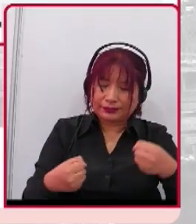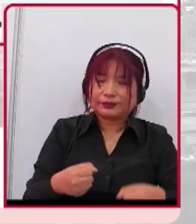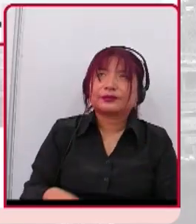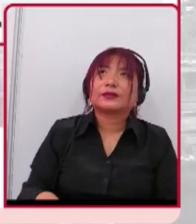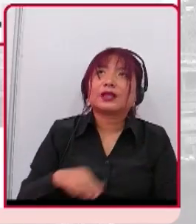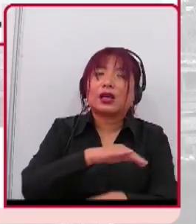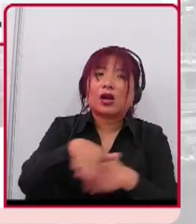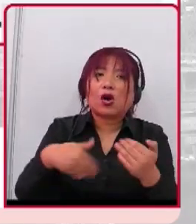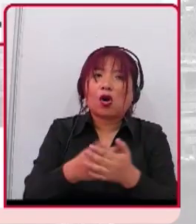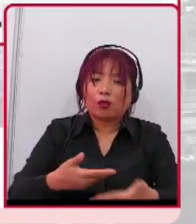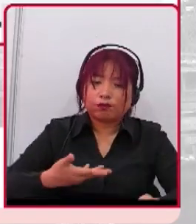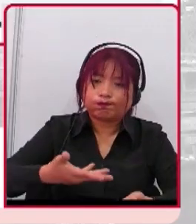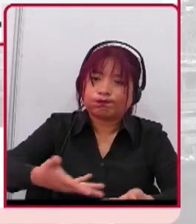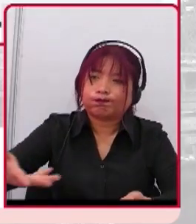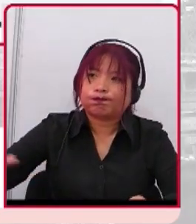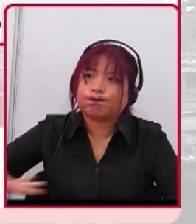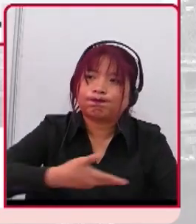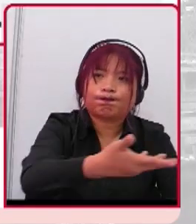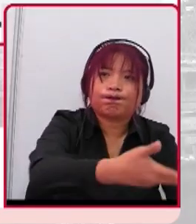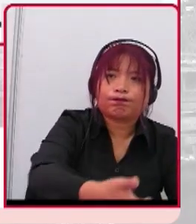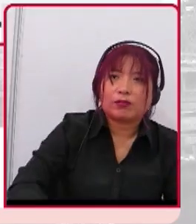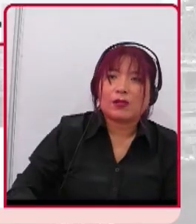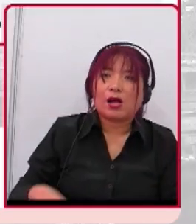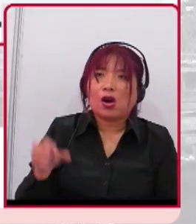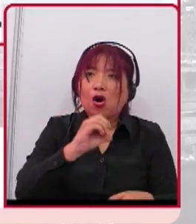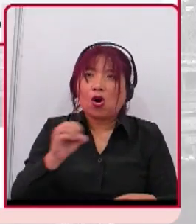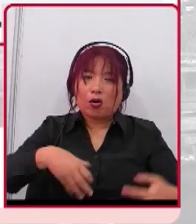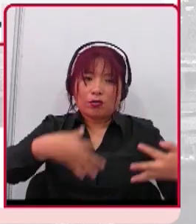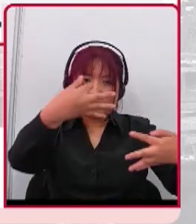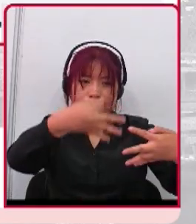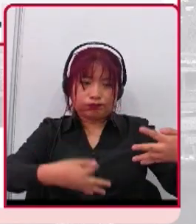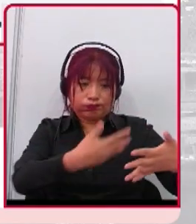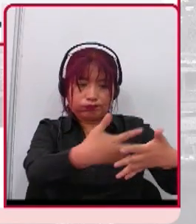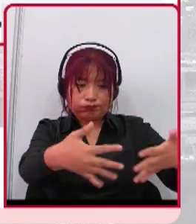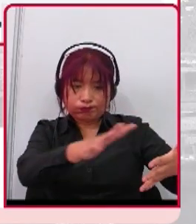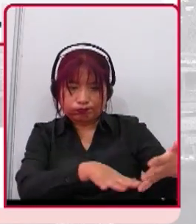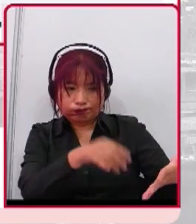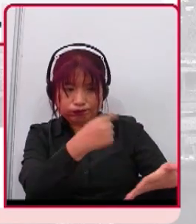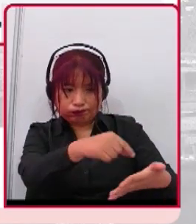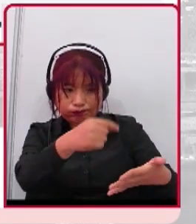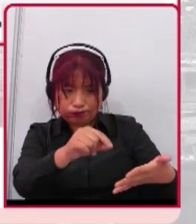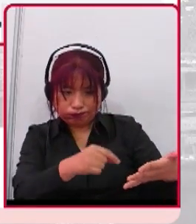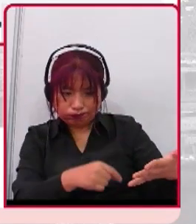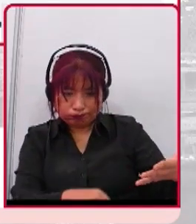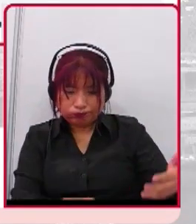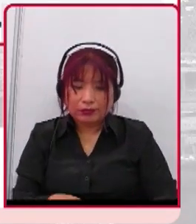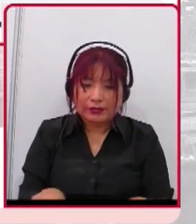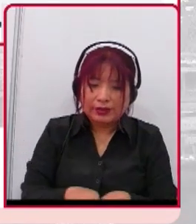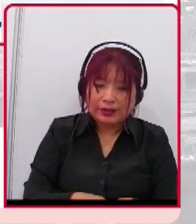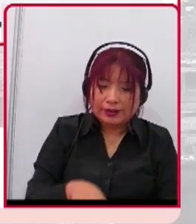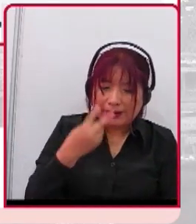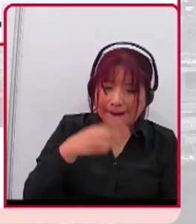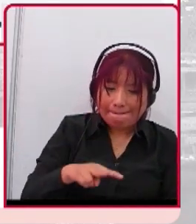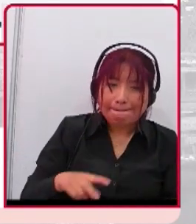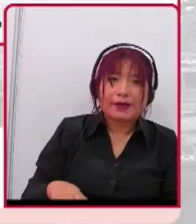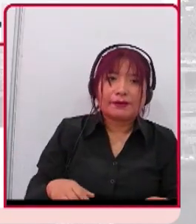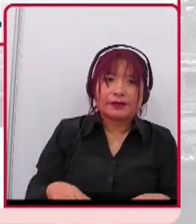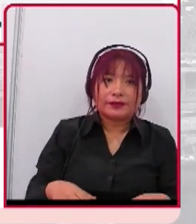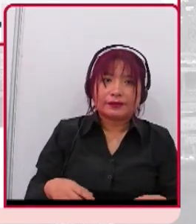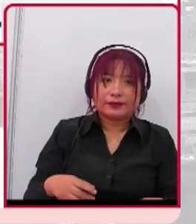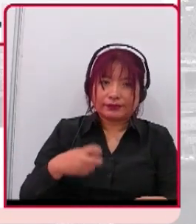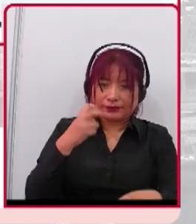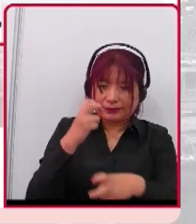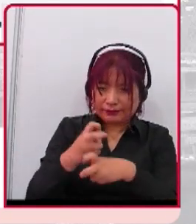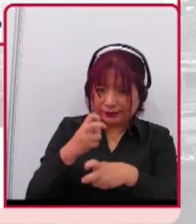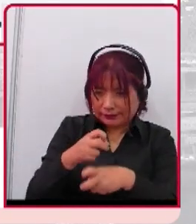permitido simplificar nuestro control. Obviamente se redujo el tema de la complejidad y